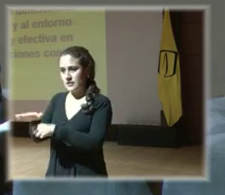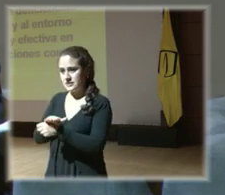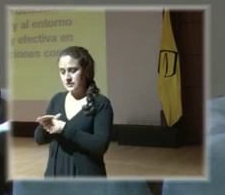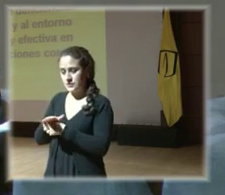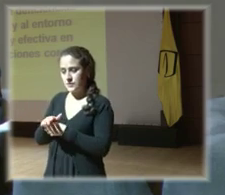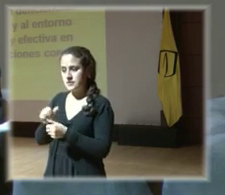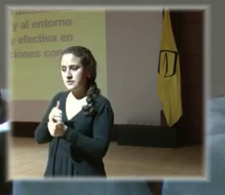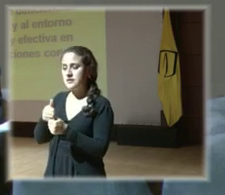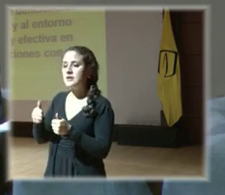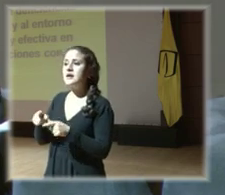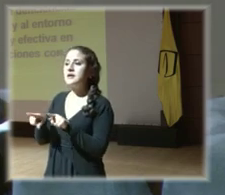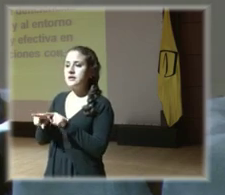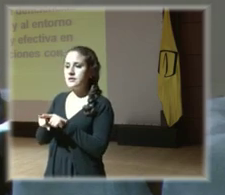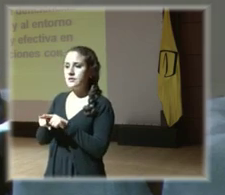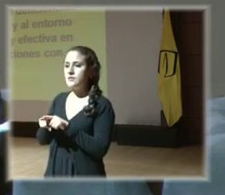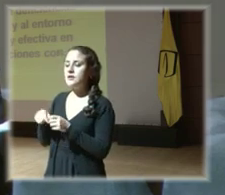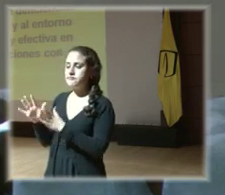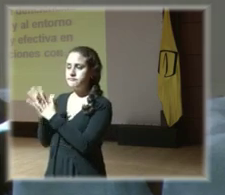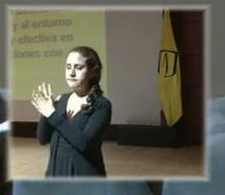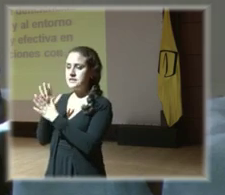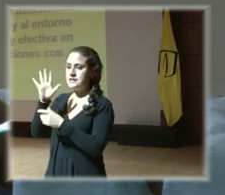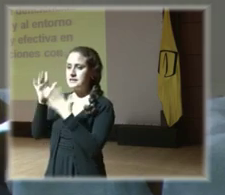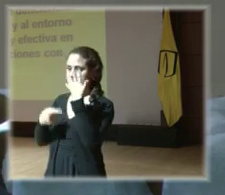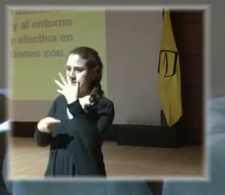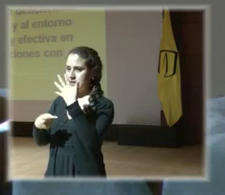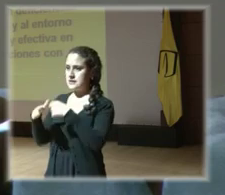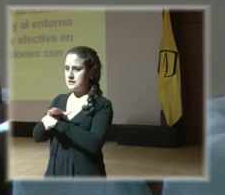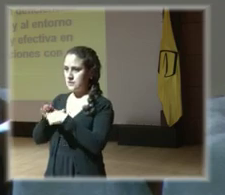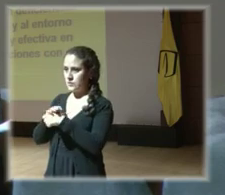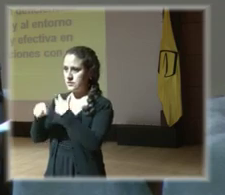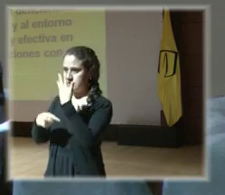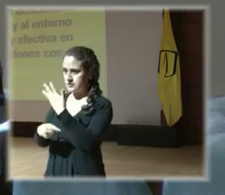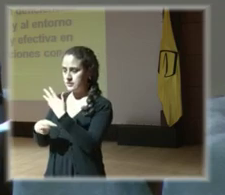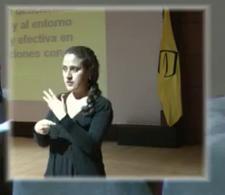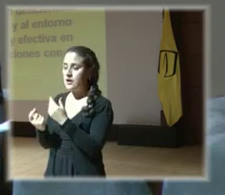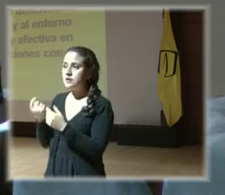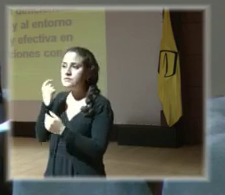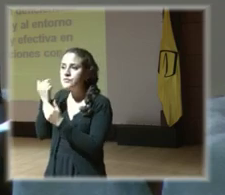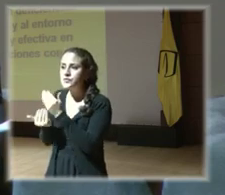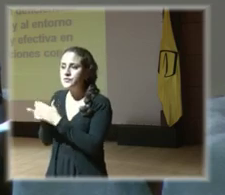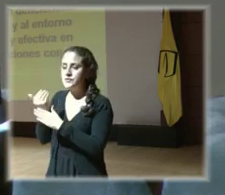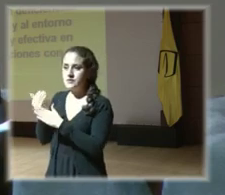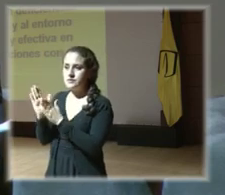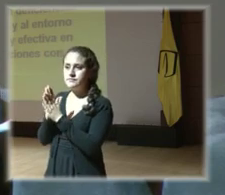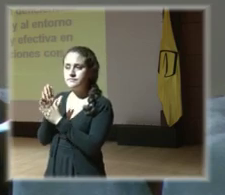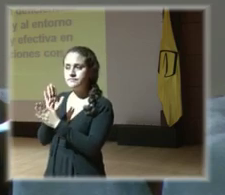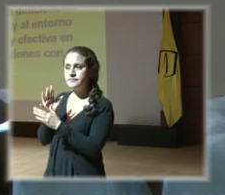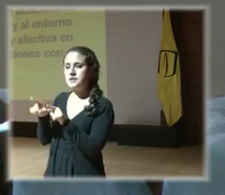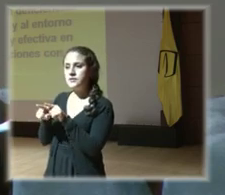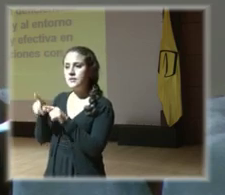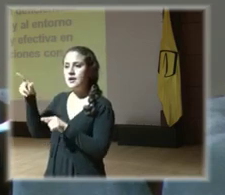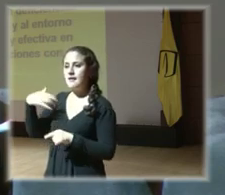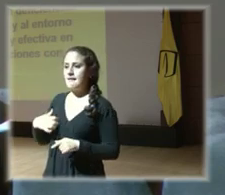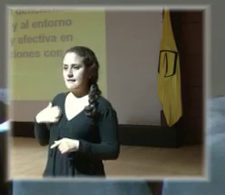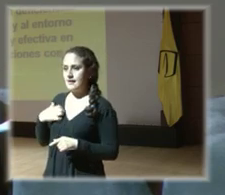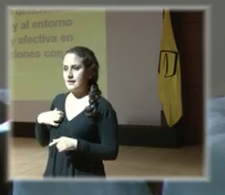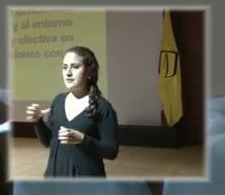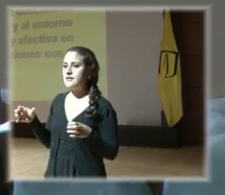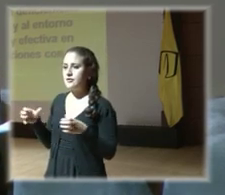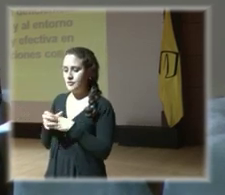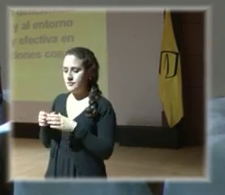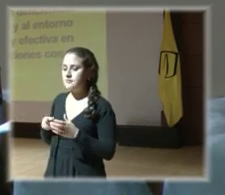Tiene publicado solamente 6 casos. Justamente hay uno muy interesante contra Argentina, que publicó el comité de